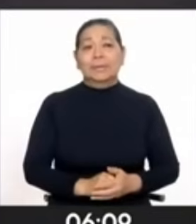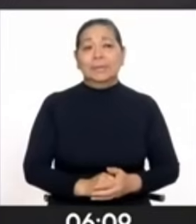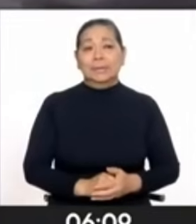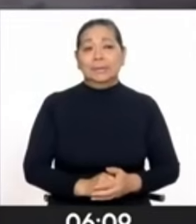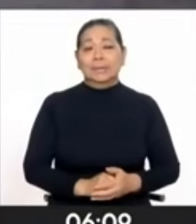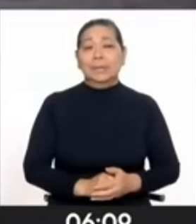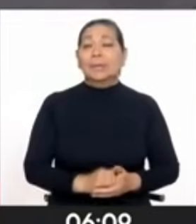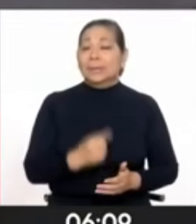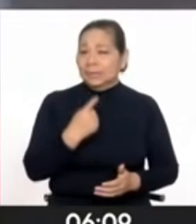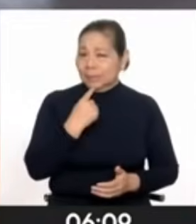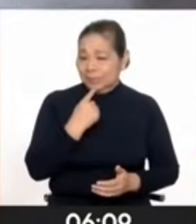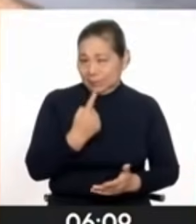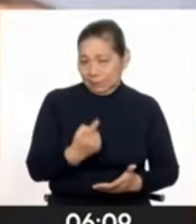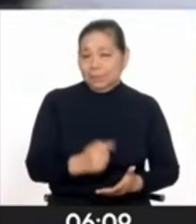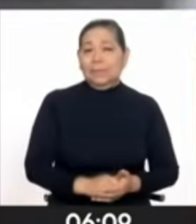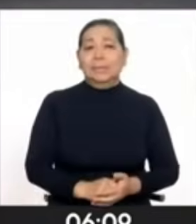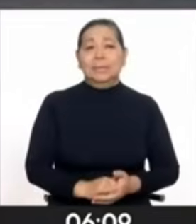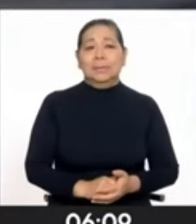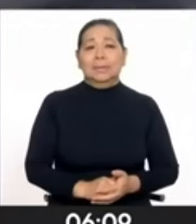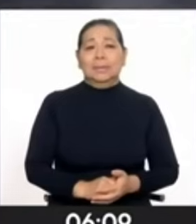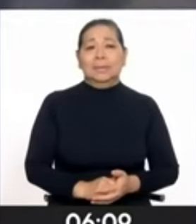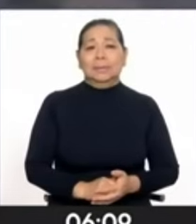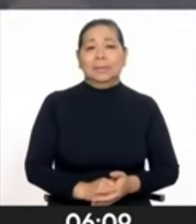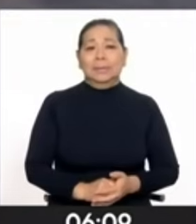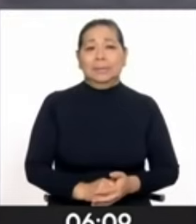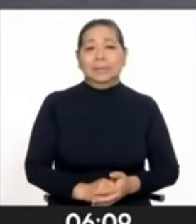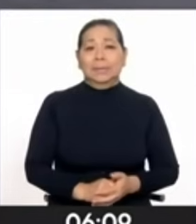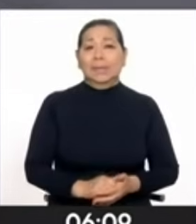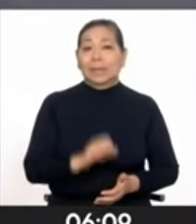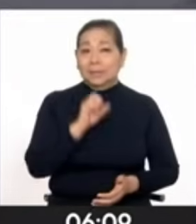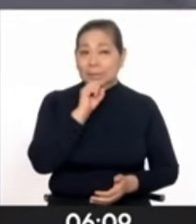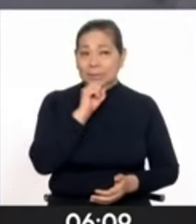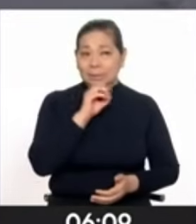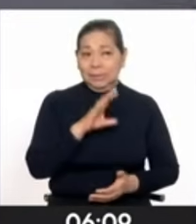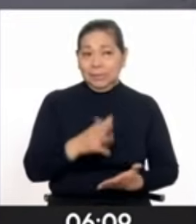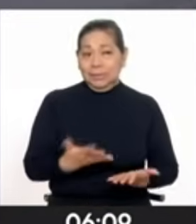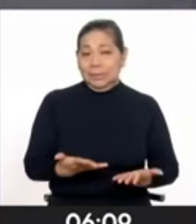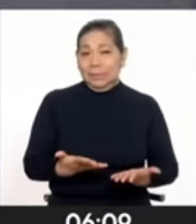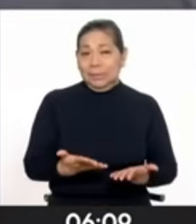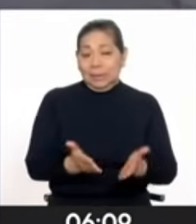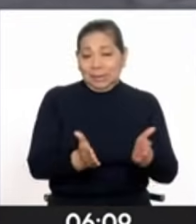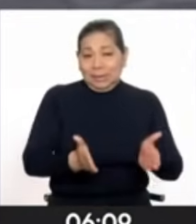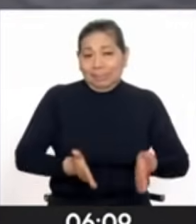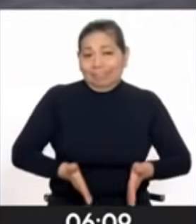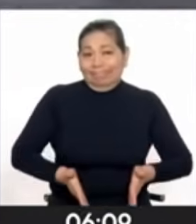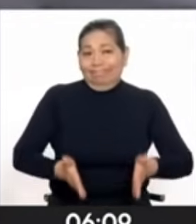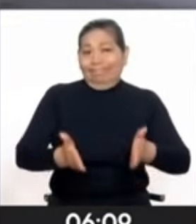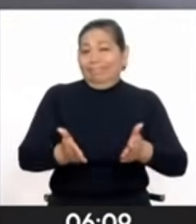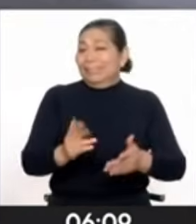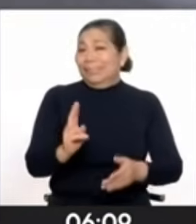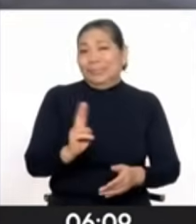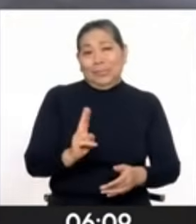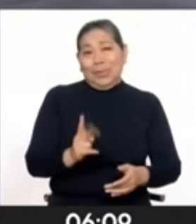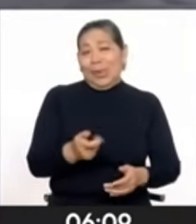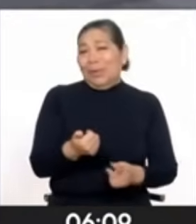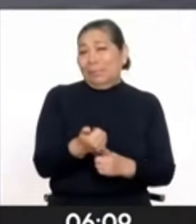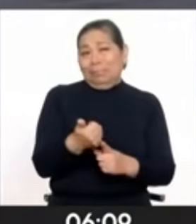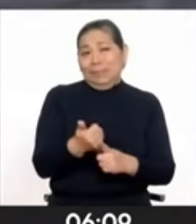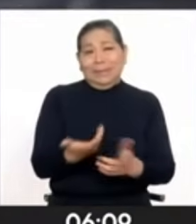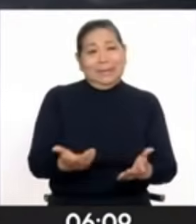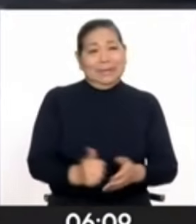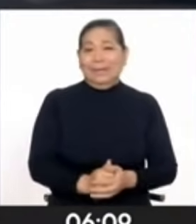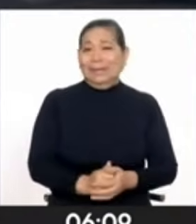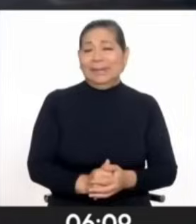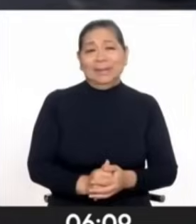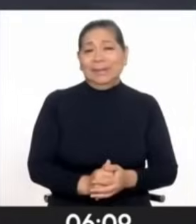hay que tener en cuenta también, Omar, María Fernanda, que como bien ellos lo han dicho también, ocupaban una villa pues que no les pertenecía. En realidad